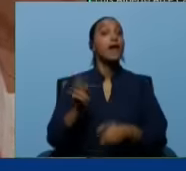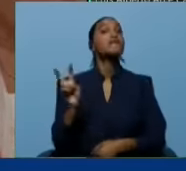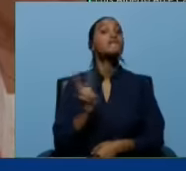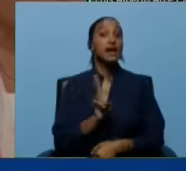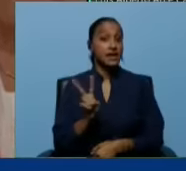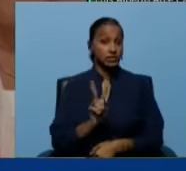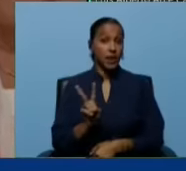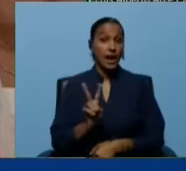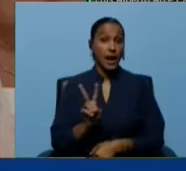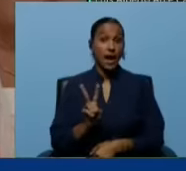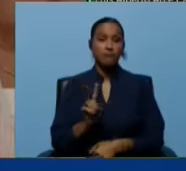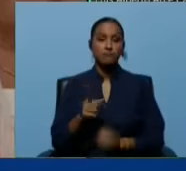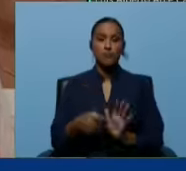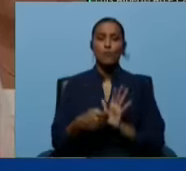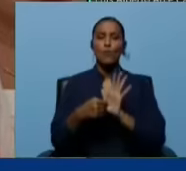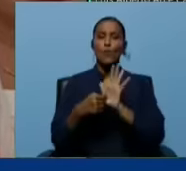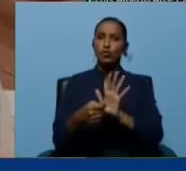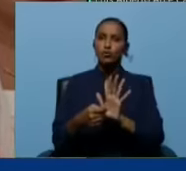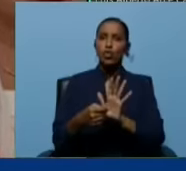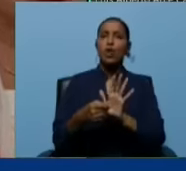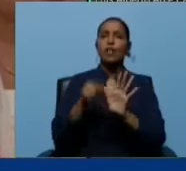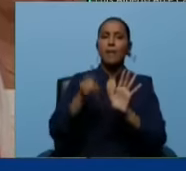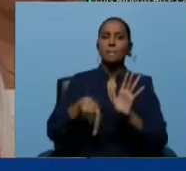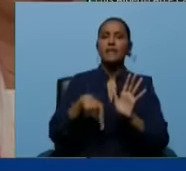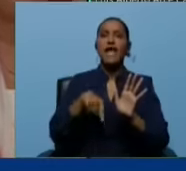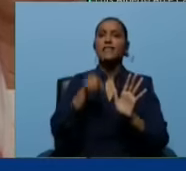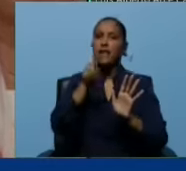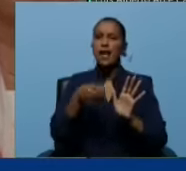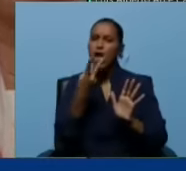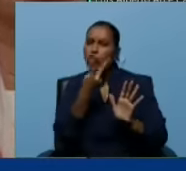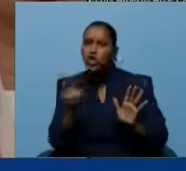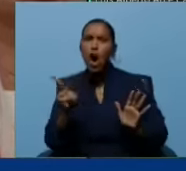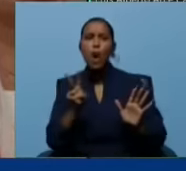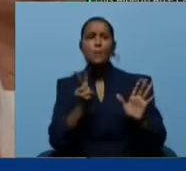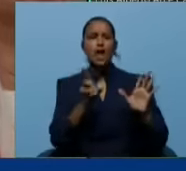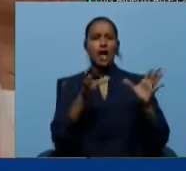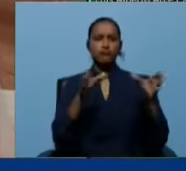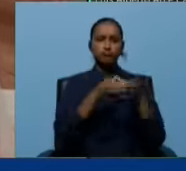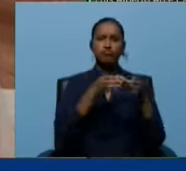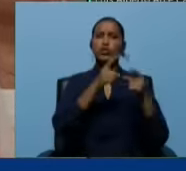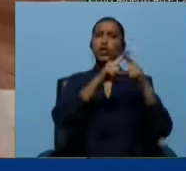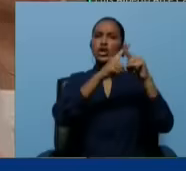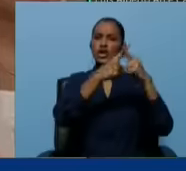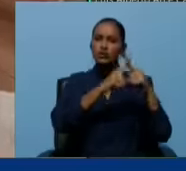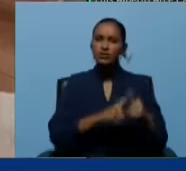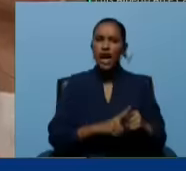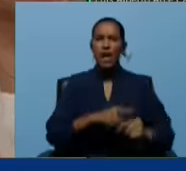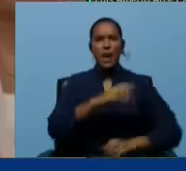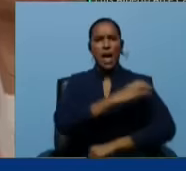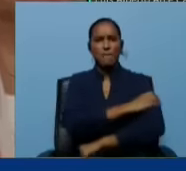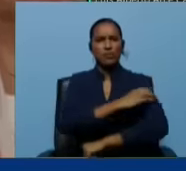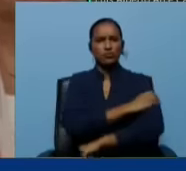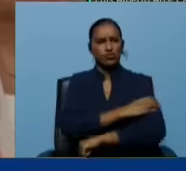partidos de la oposición. Esa es una práctica democrática.